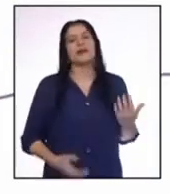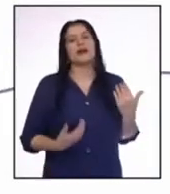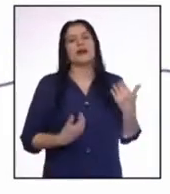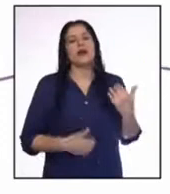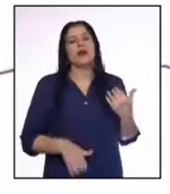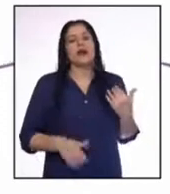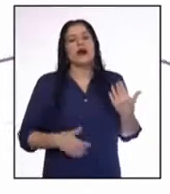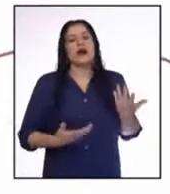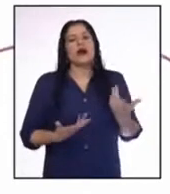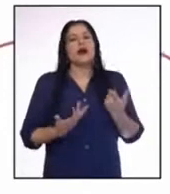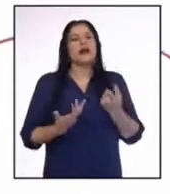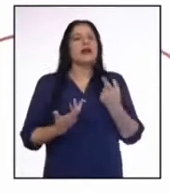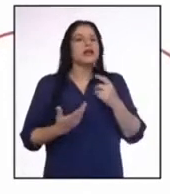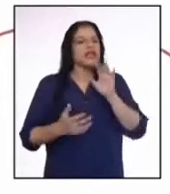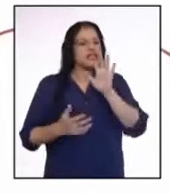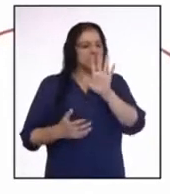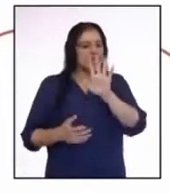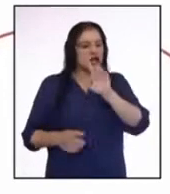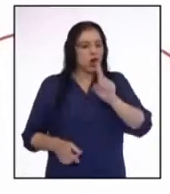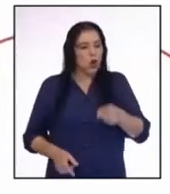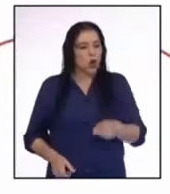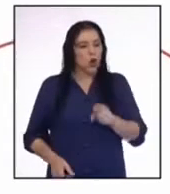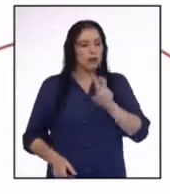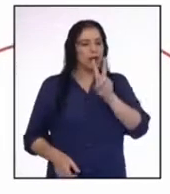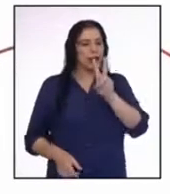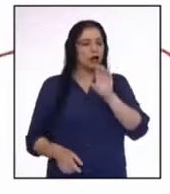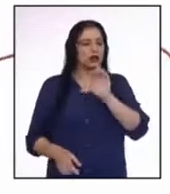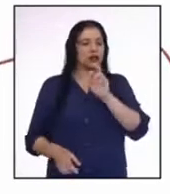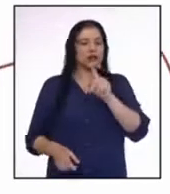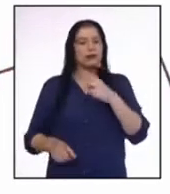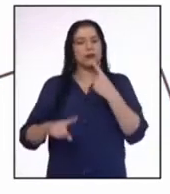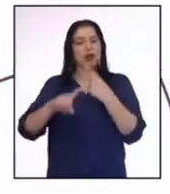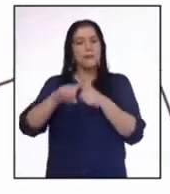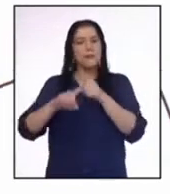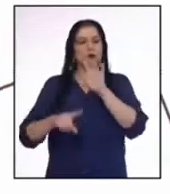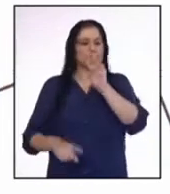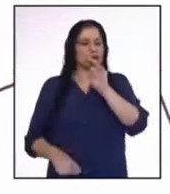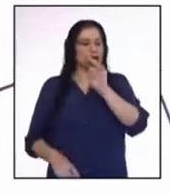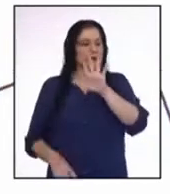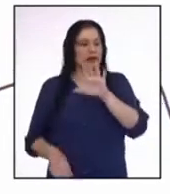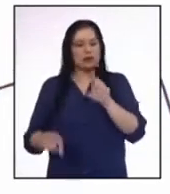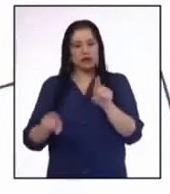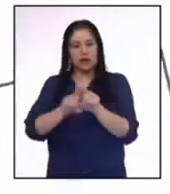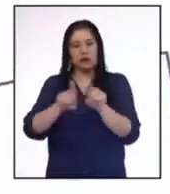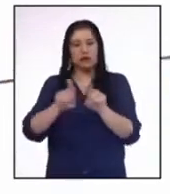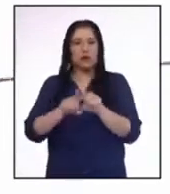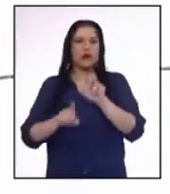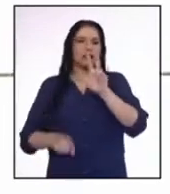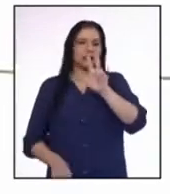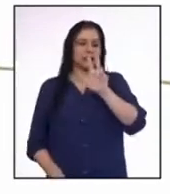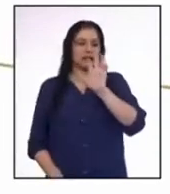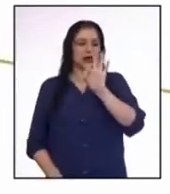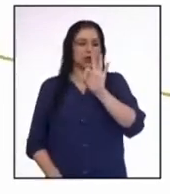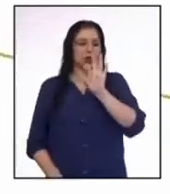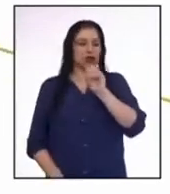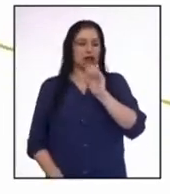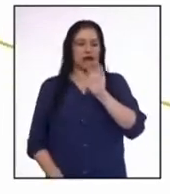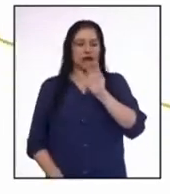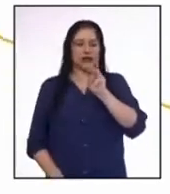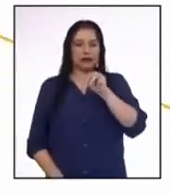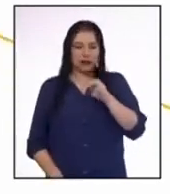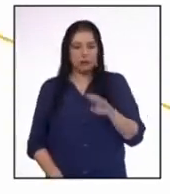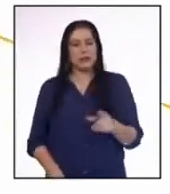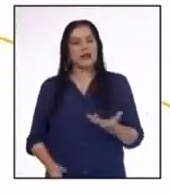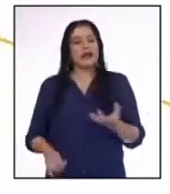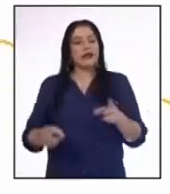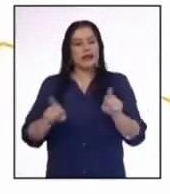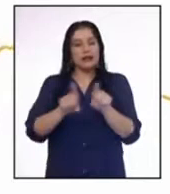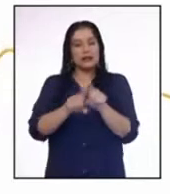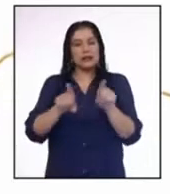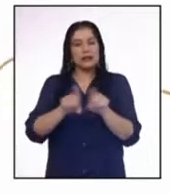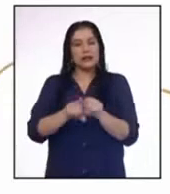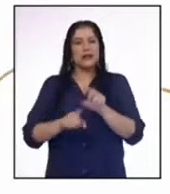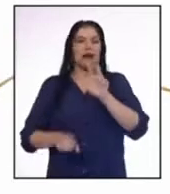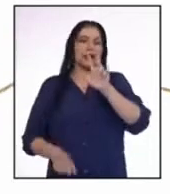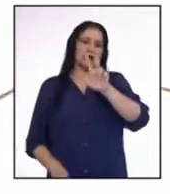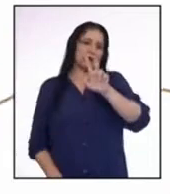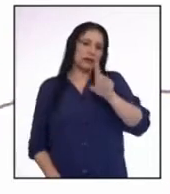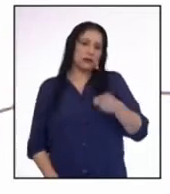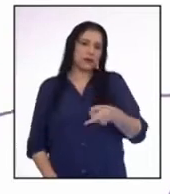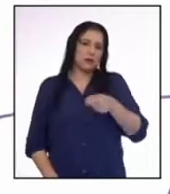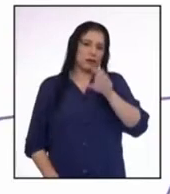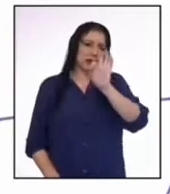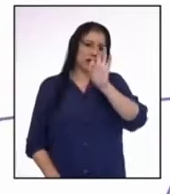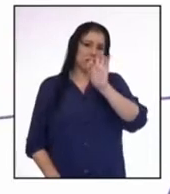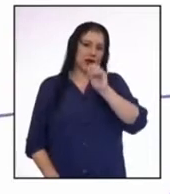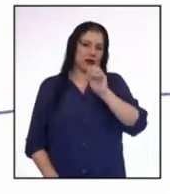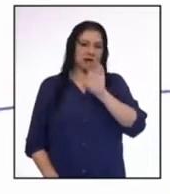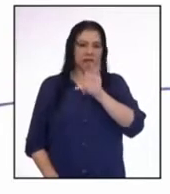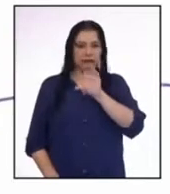metros. 5,2 centímetros por 75 es igual a 390 centímetros, que es igual